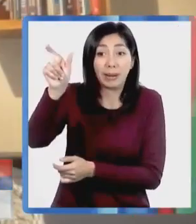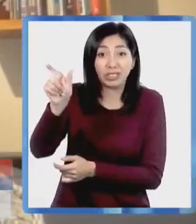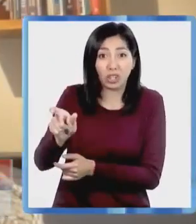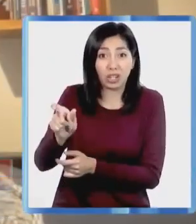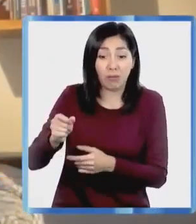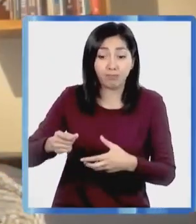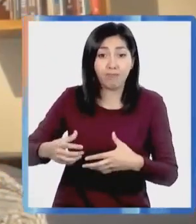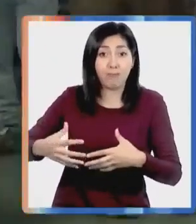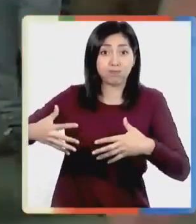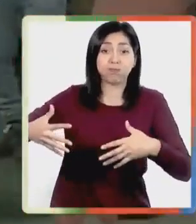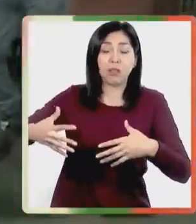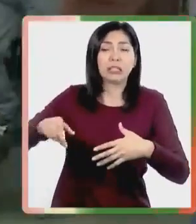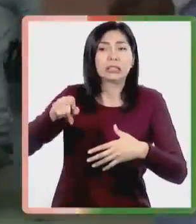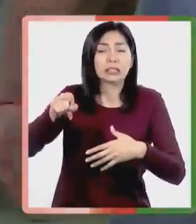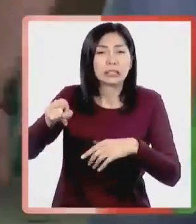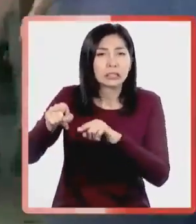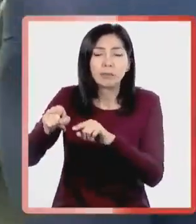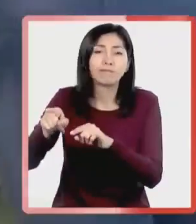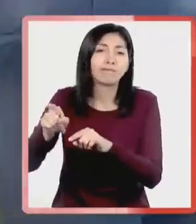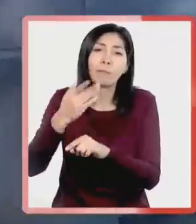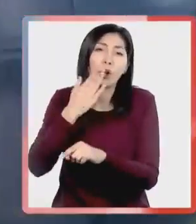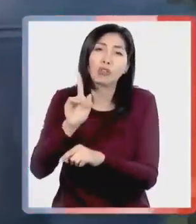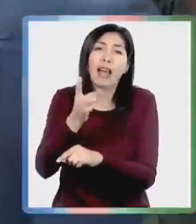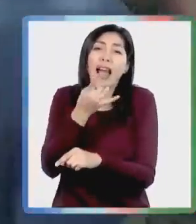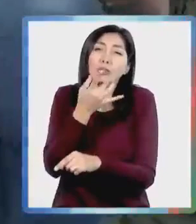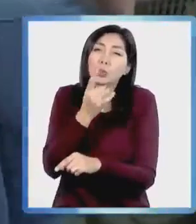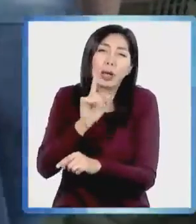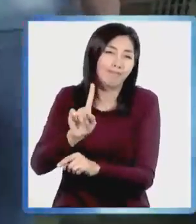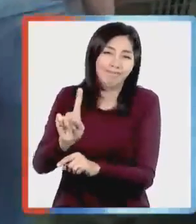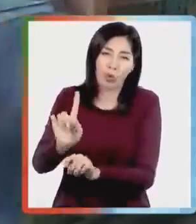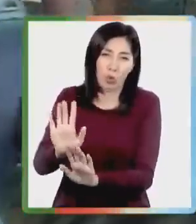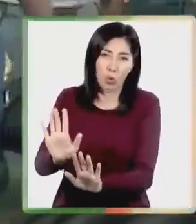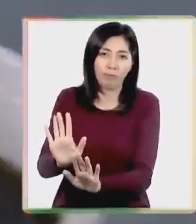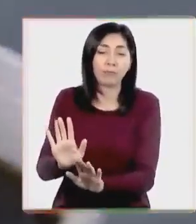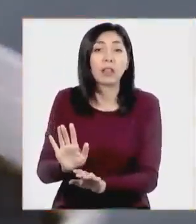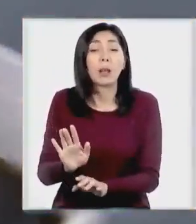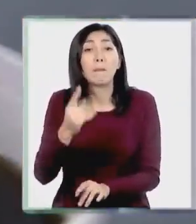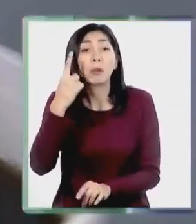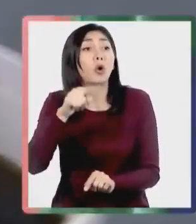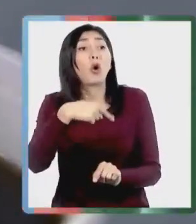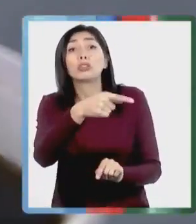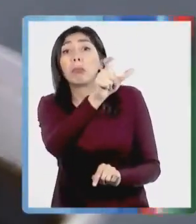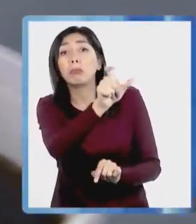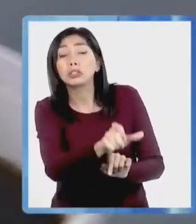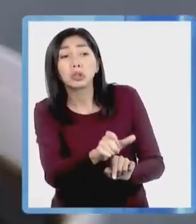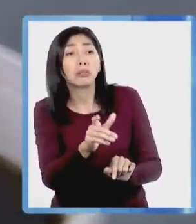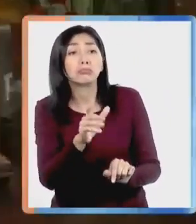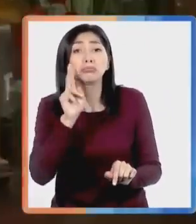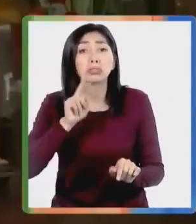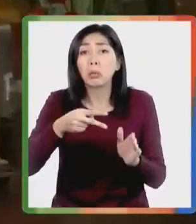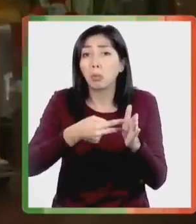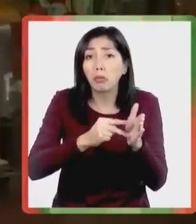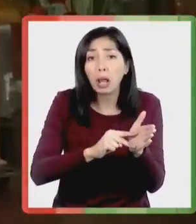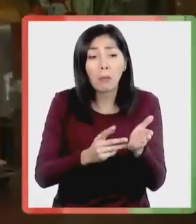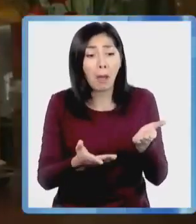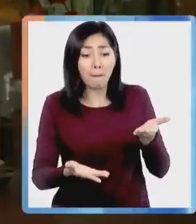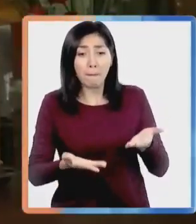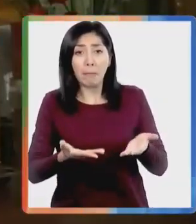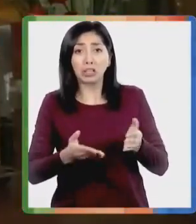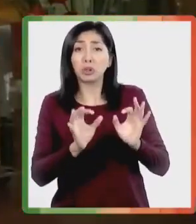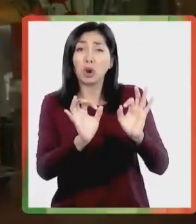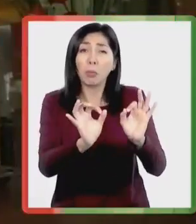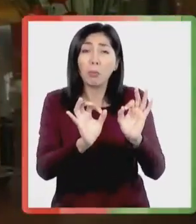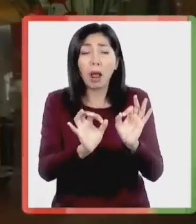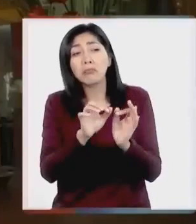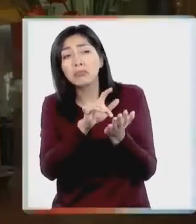una persona que tiene sobrepeso, obesidad, lo razonable es no usar azúcar. En cambio, una persona que no tiene problemas, que tiene